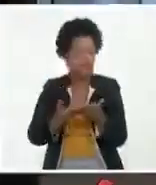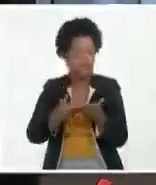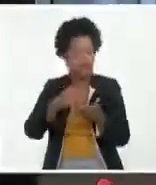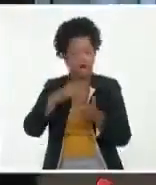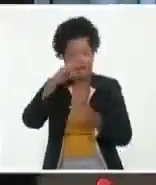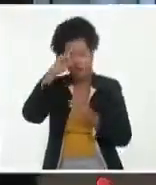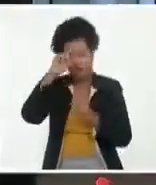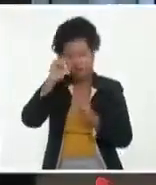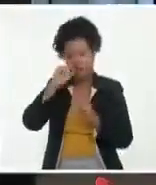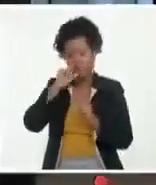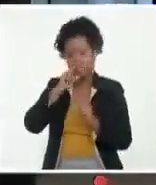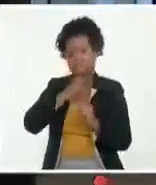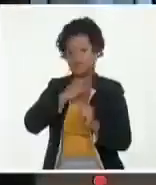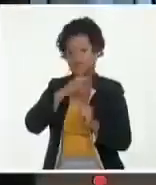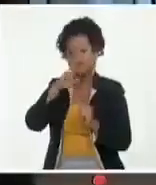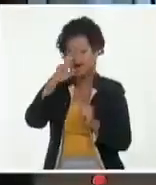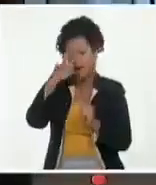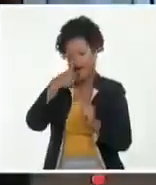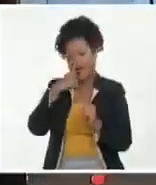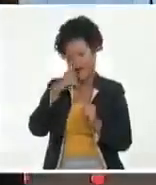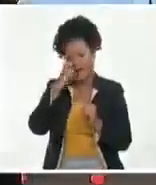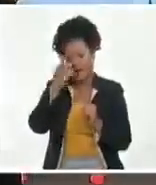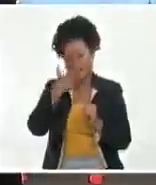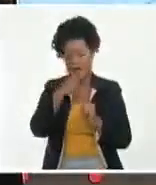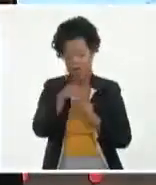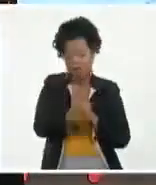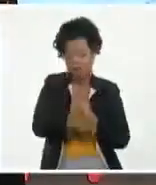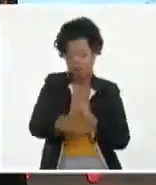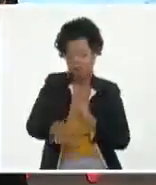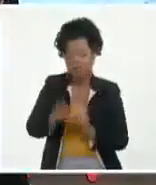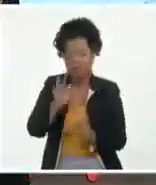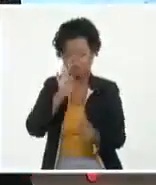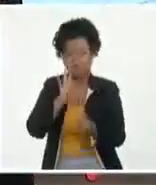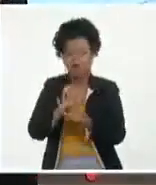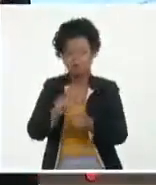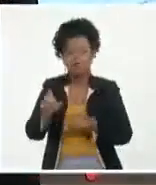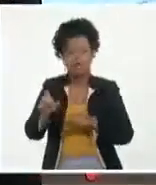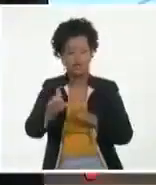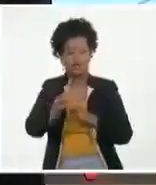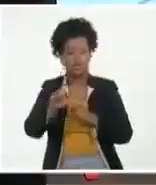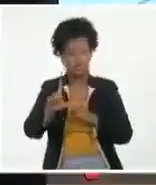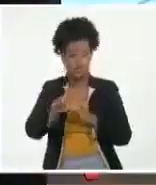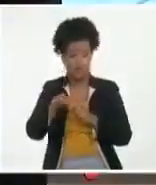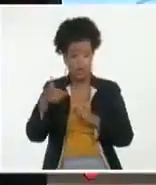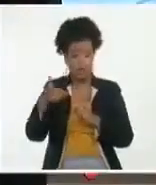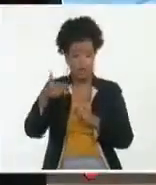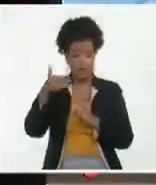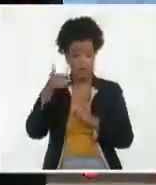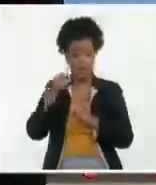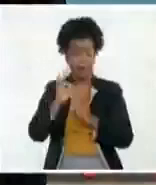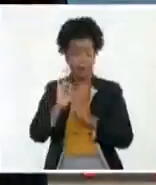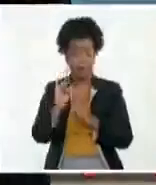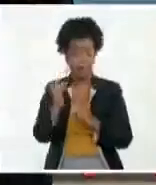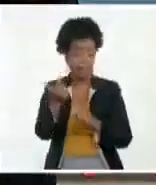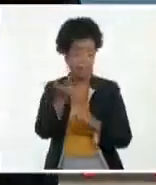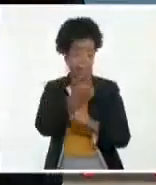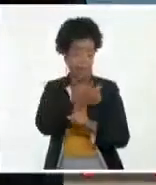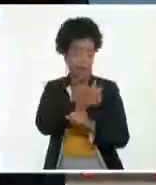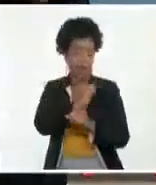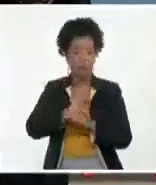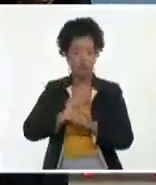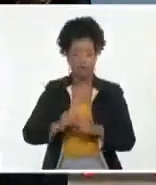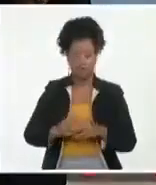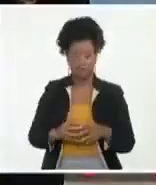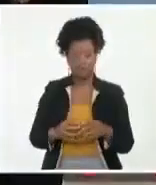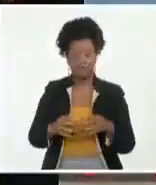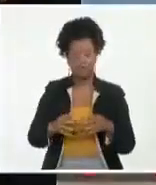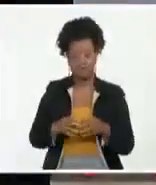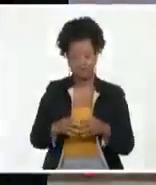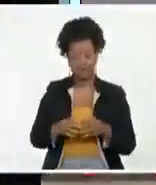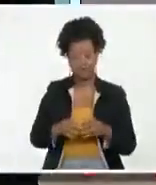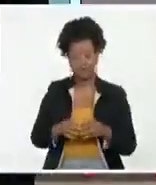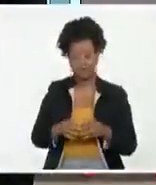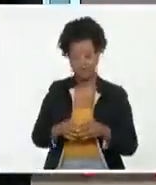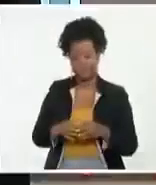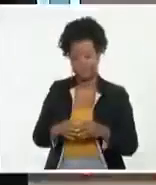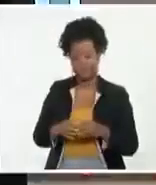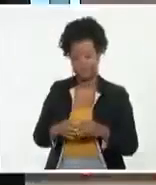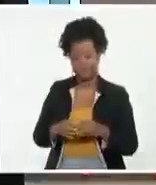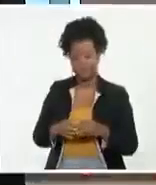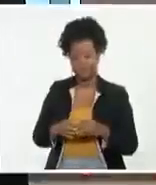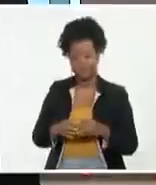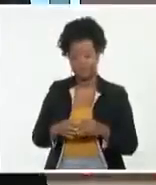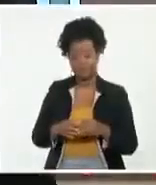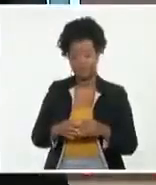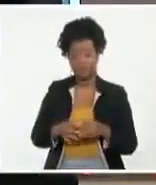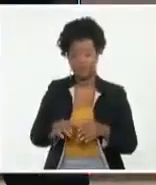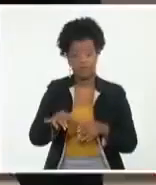Pediatría, que comenzó, ya lo dijimos, el pasado lunes con la aplicación de la primera dosis de Soberana 02. Incluso el primer secretario